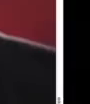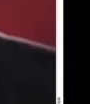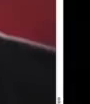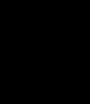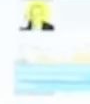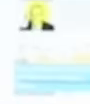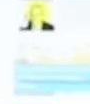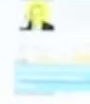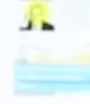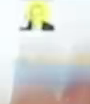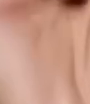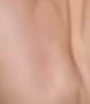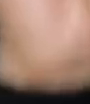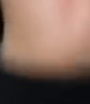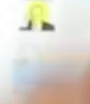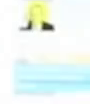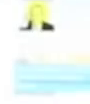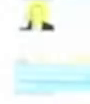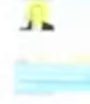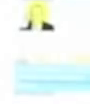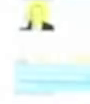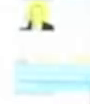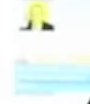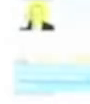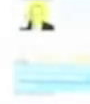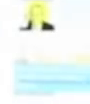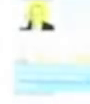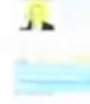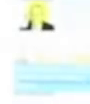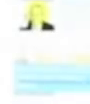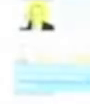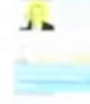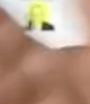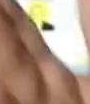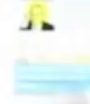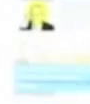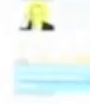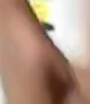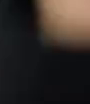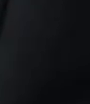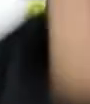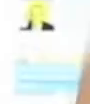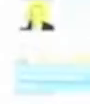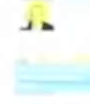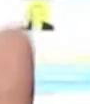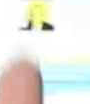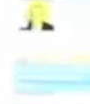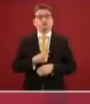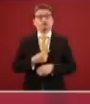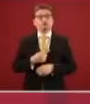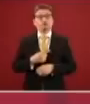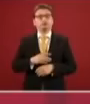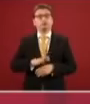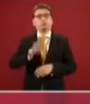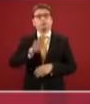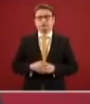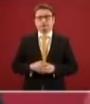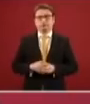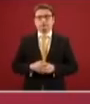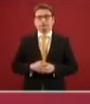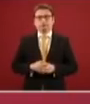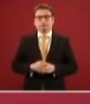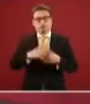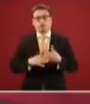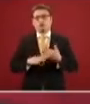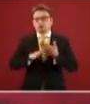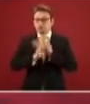machuchón, mafioso, mafiosillo, maficiado, majadero, malandrín, malandro, maleante, malhechor,